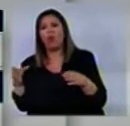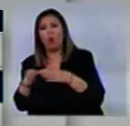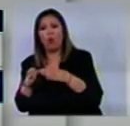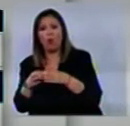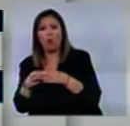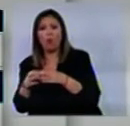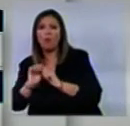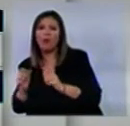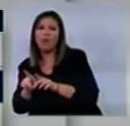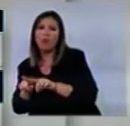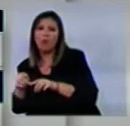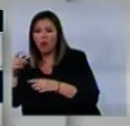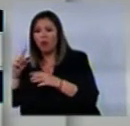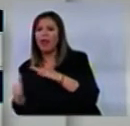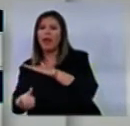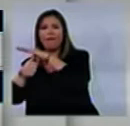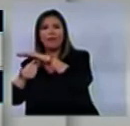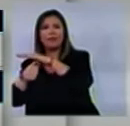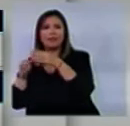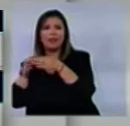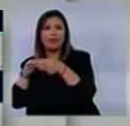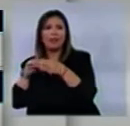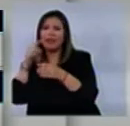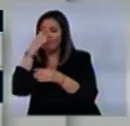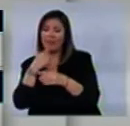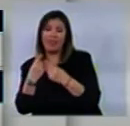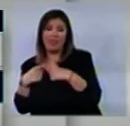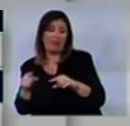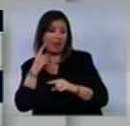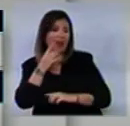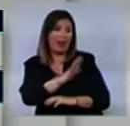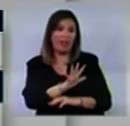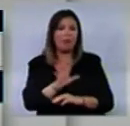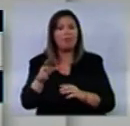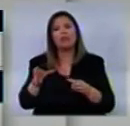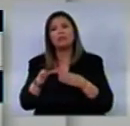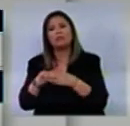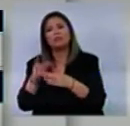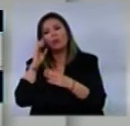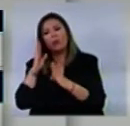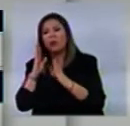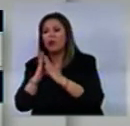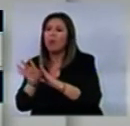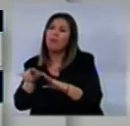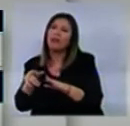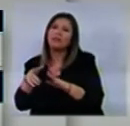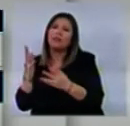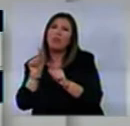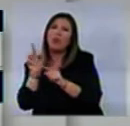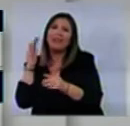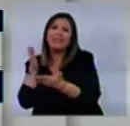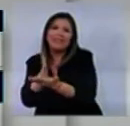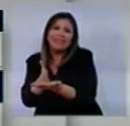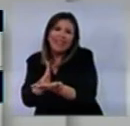a conformar y encabezar un espacio con un perfil distinto más orientado al centro así lo definió este